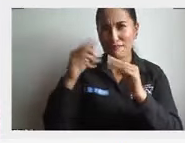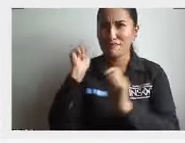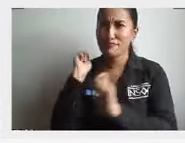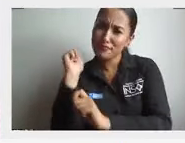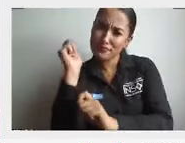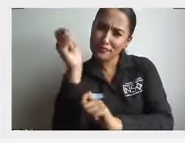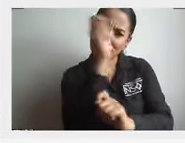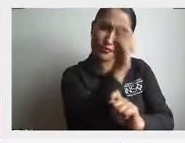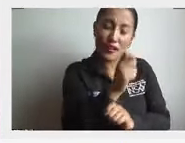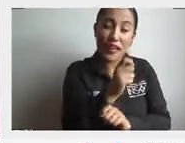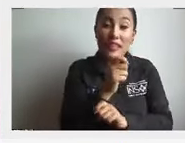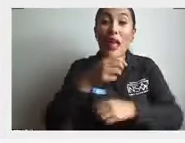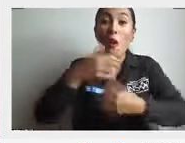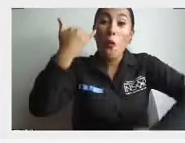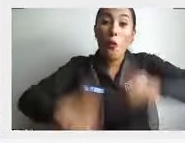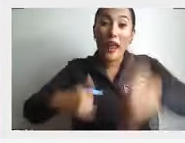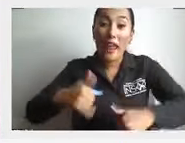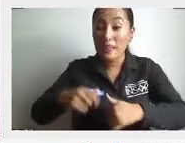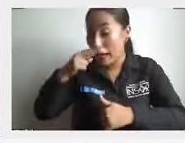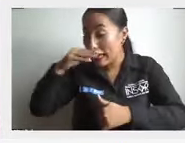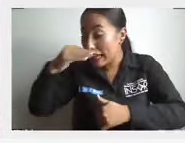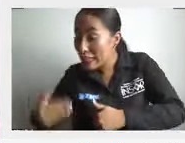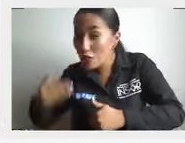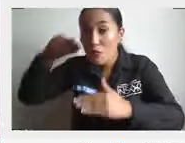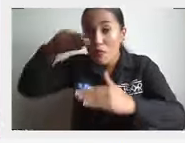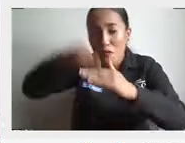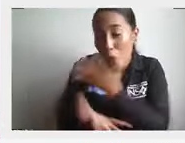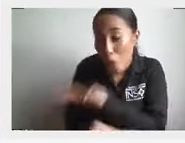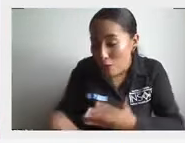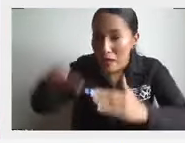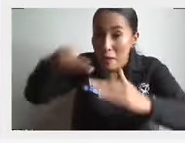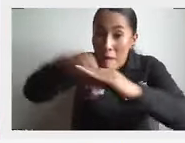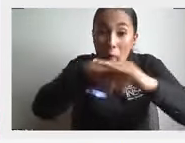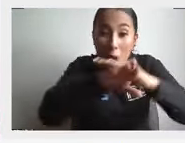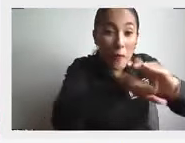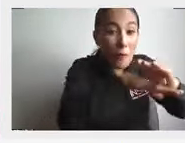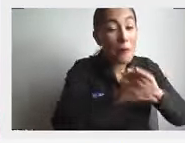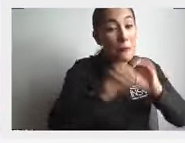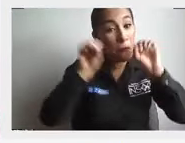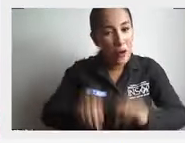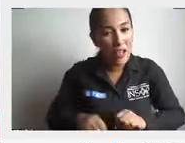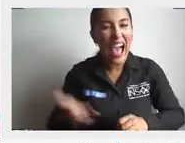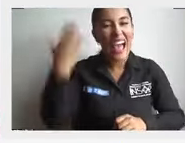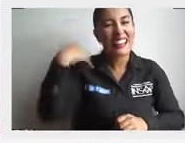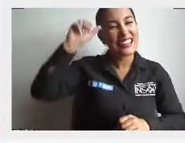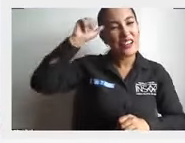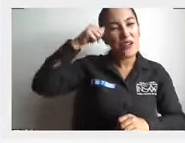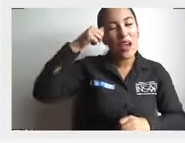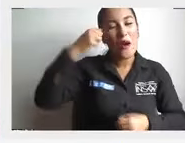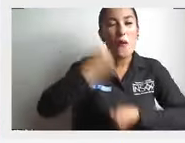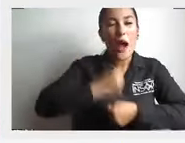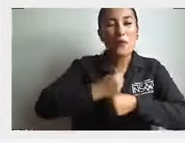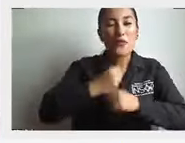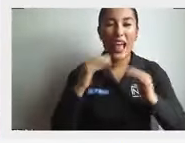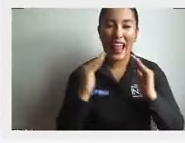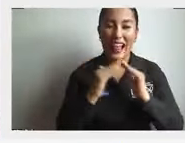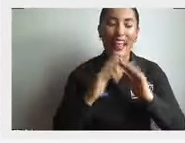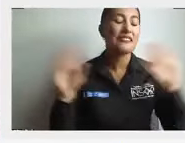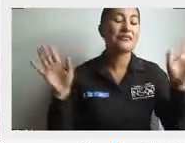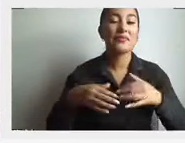cosas. Creo que todos hicimos casita con una sábana cuando éramos pequeños, y hoy parece que esos